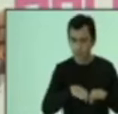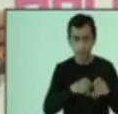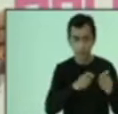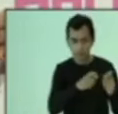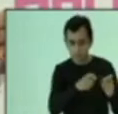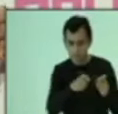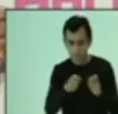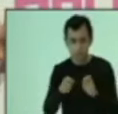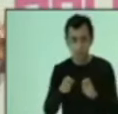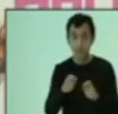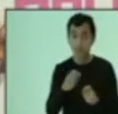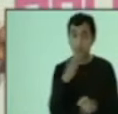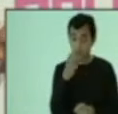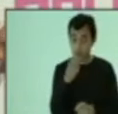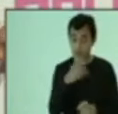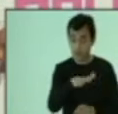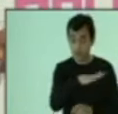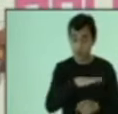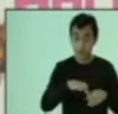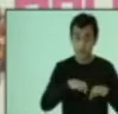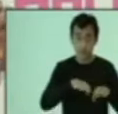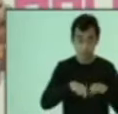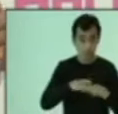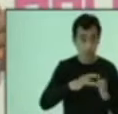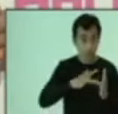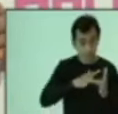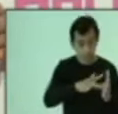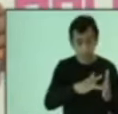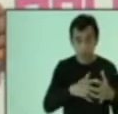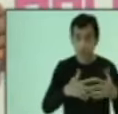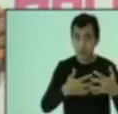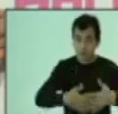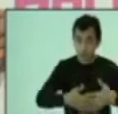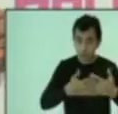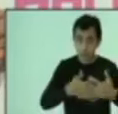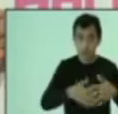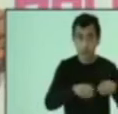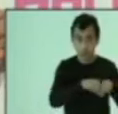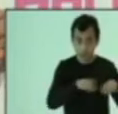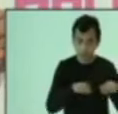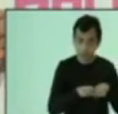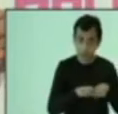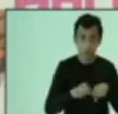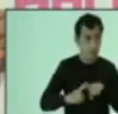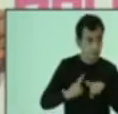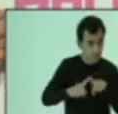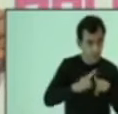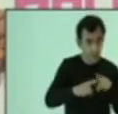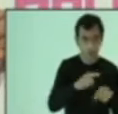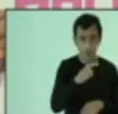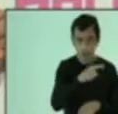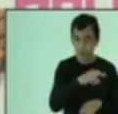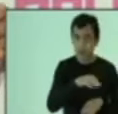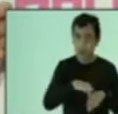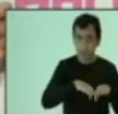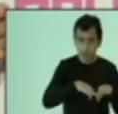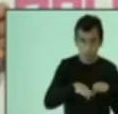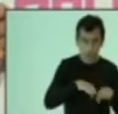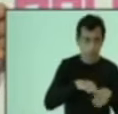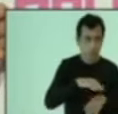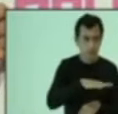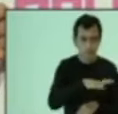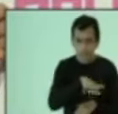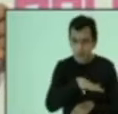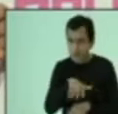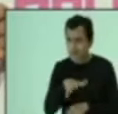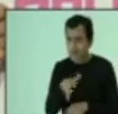como objetivo apoyar con la entrega de mobiliario, maquinaria, equipo y herramientas a los buscadores de empleo que deseen desarrollar